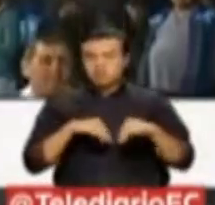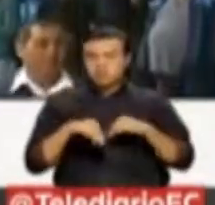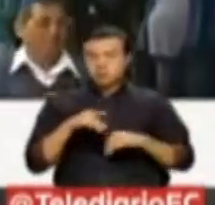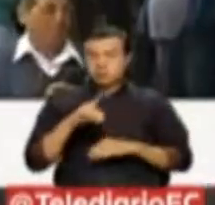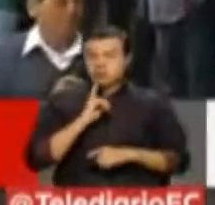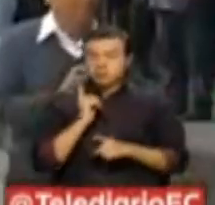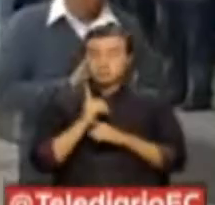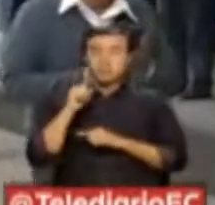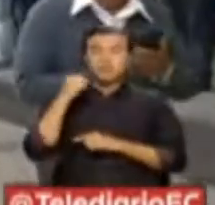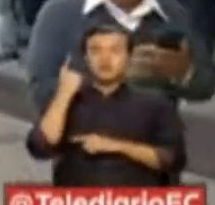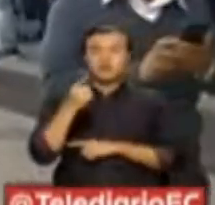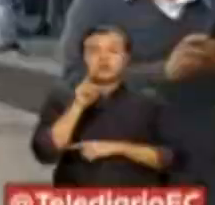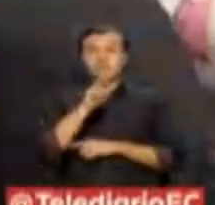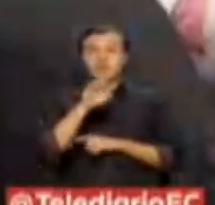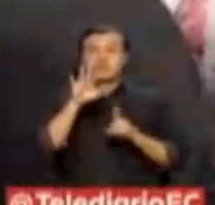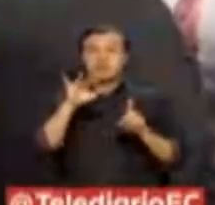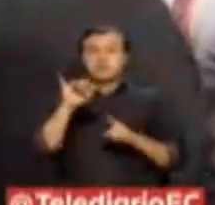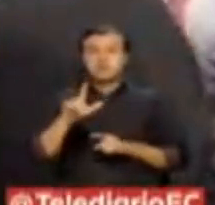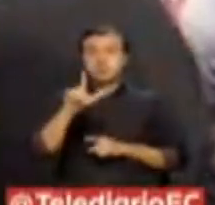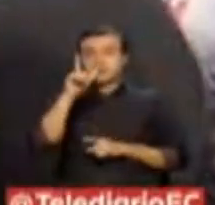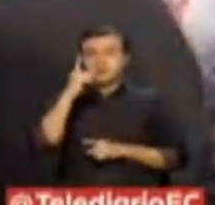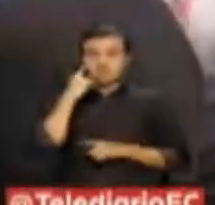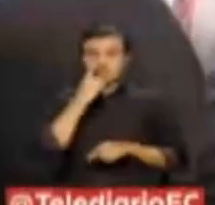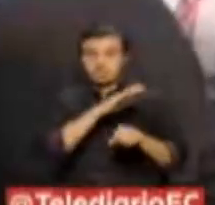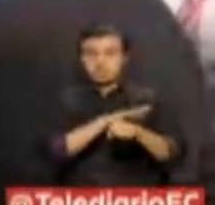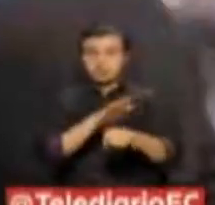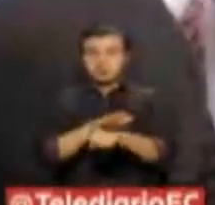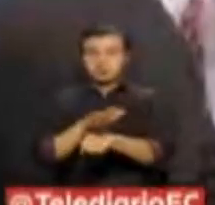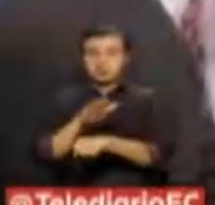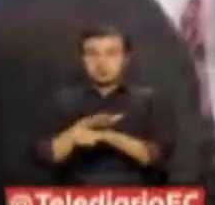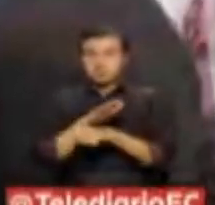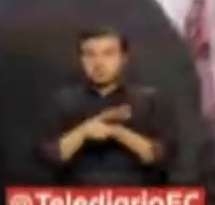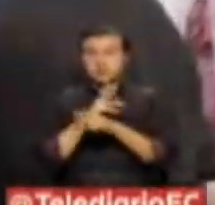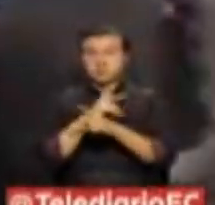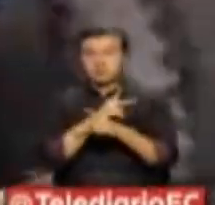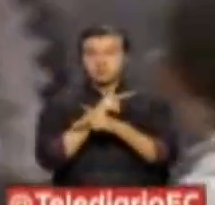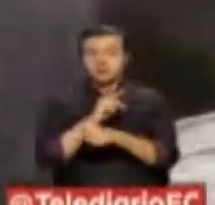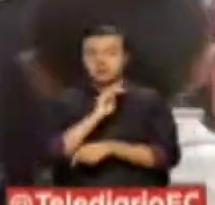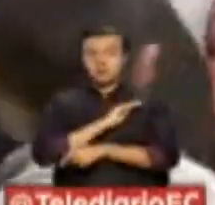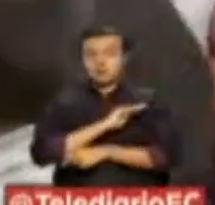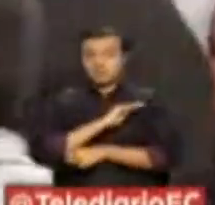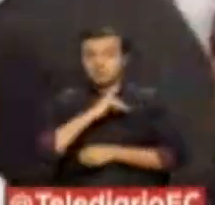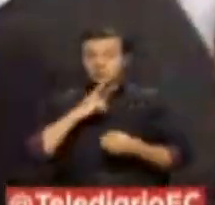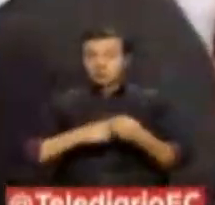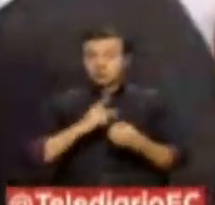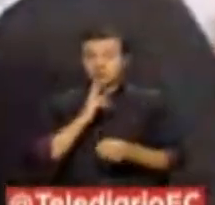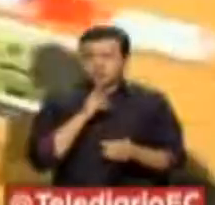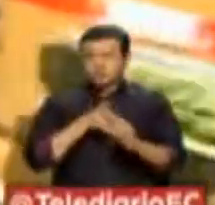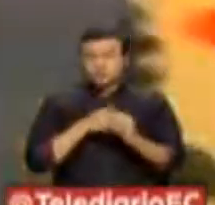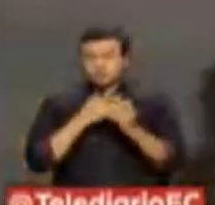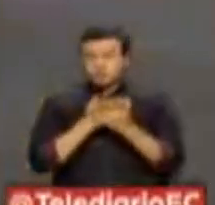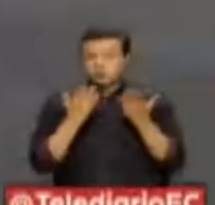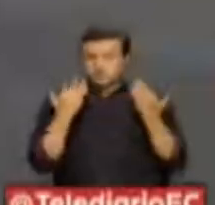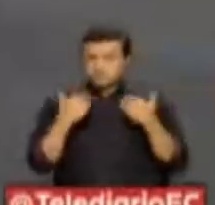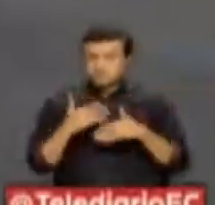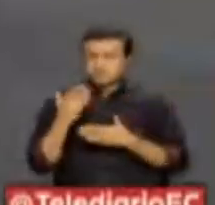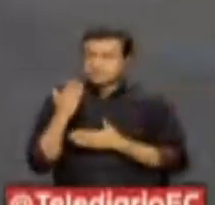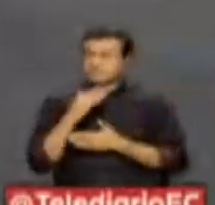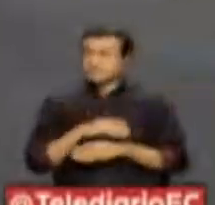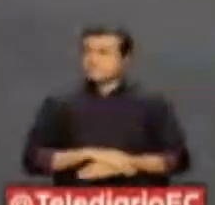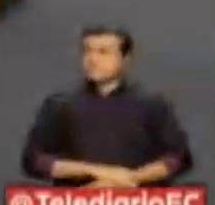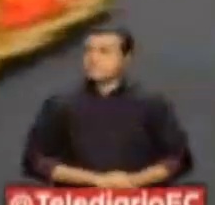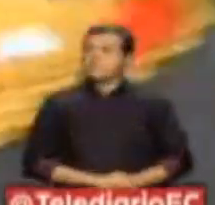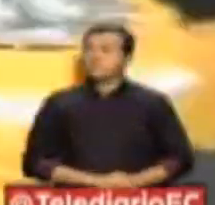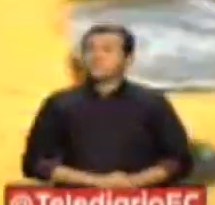posible que el próximo 26 de julio se convoque a una sesión de consejo metropolitano de quito para tratar este tema carla arcentales